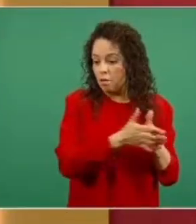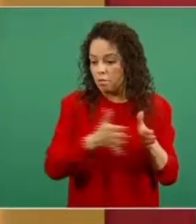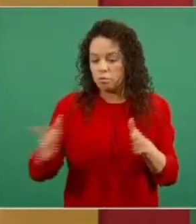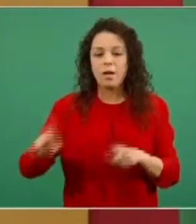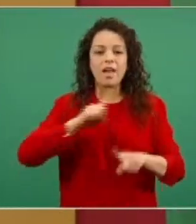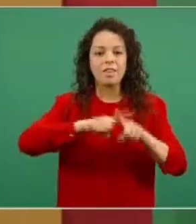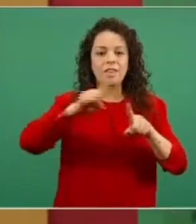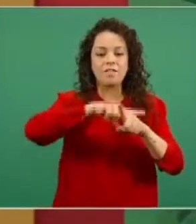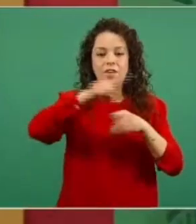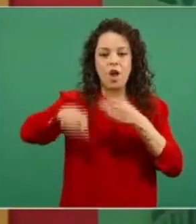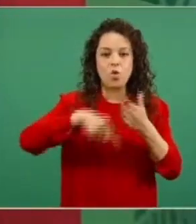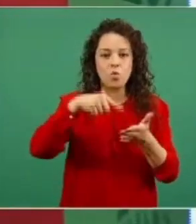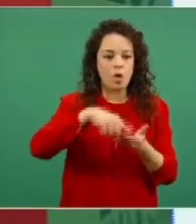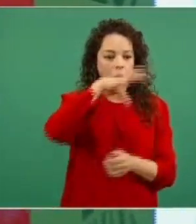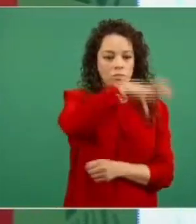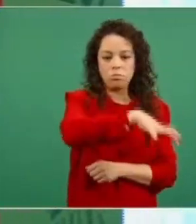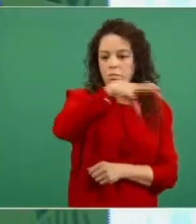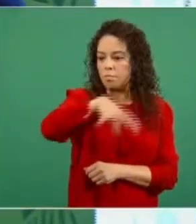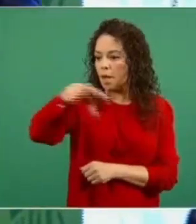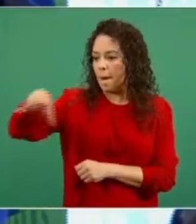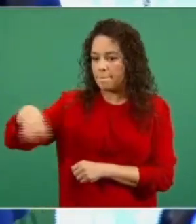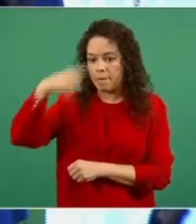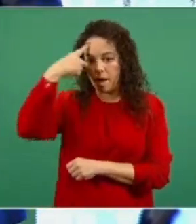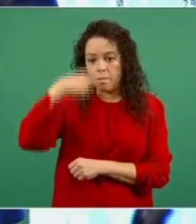sitios de vacunación,